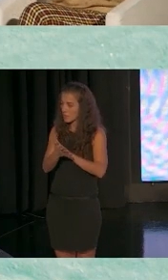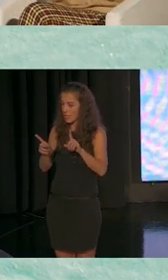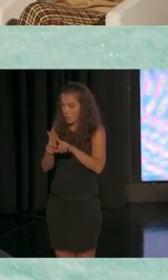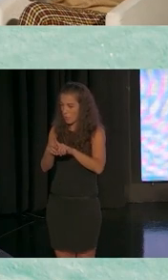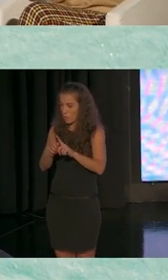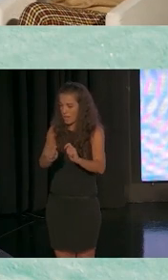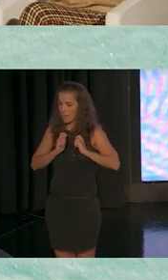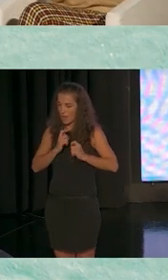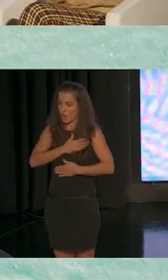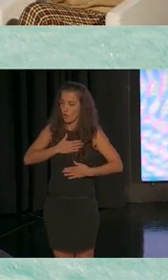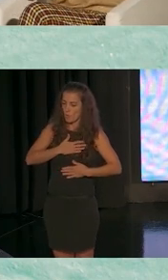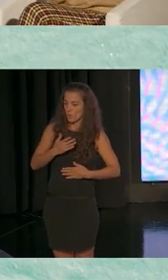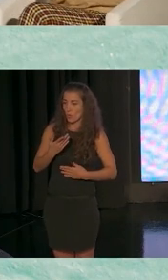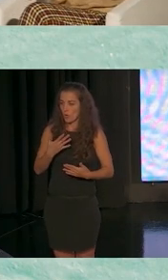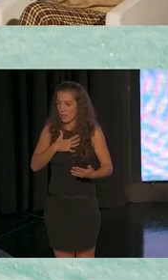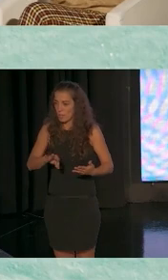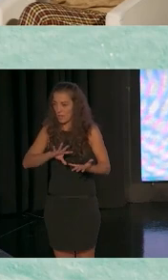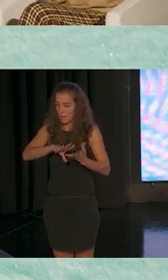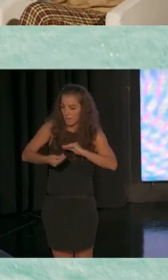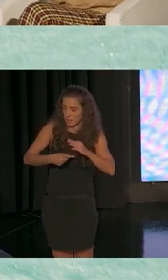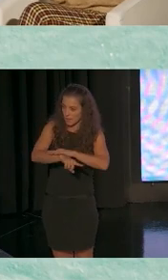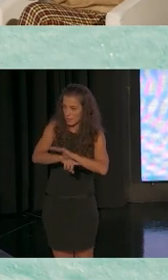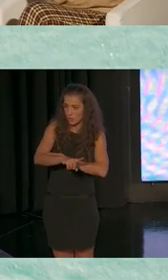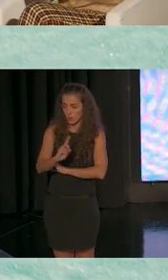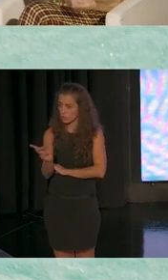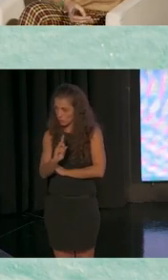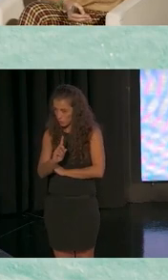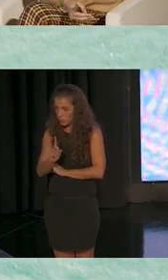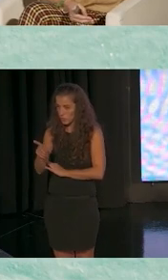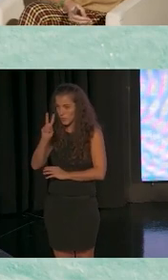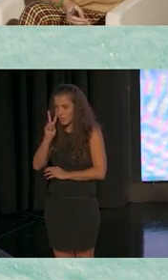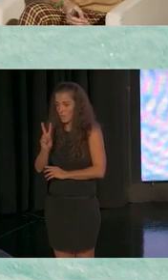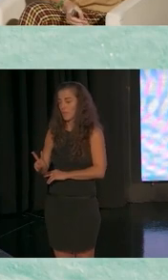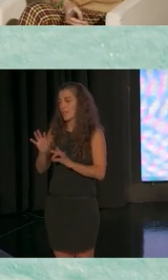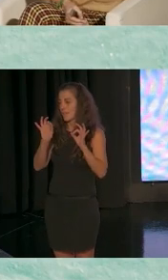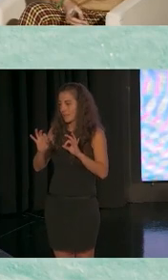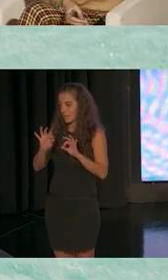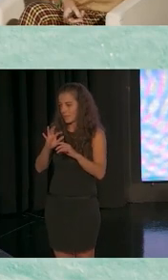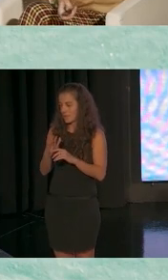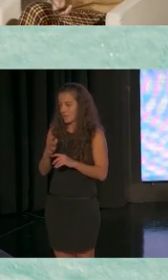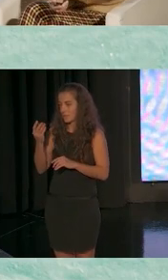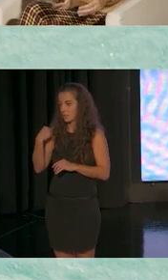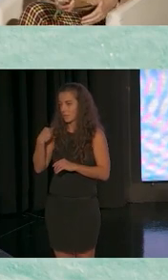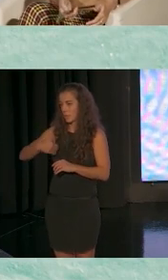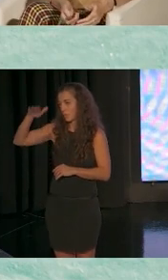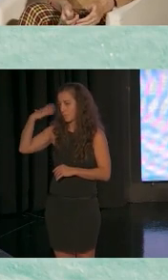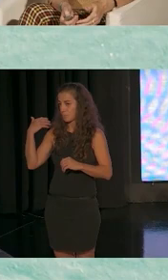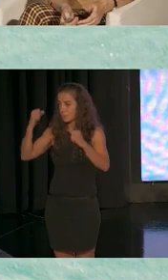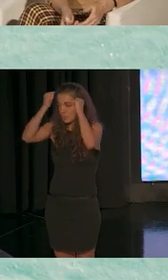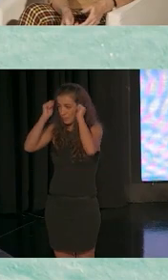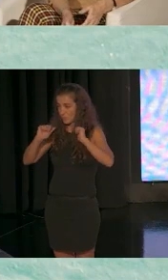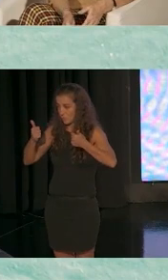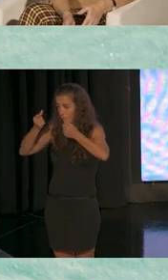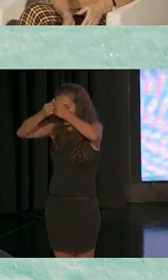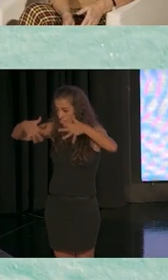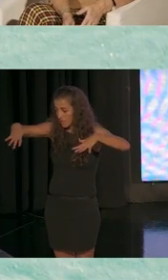resulte más cómodo o más manejable conceptualmente más compatible con los esquemas teóricos que tenemos desde que estudiamos no